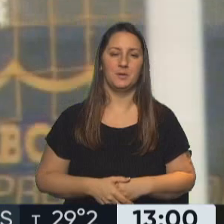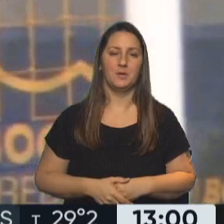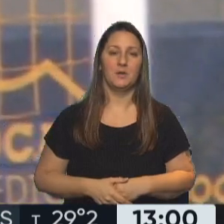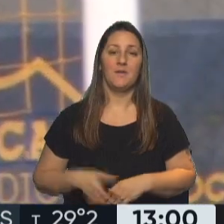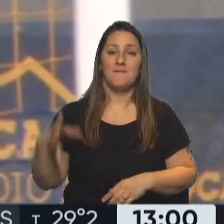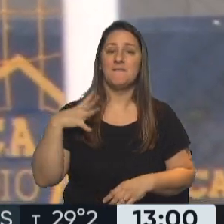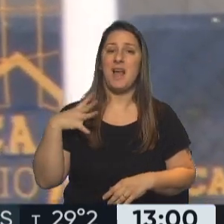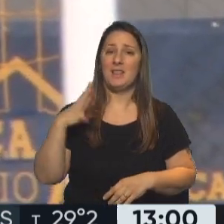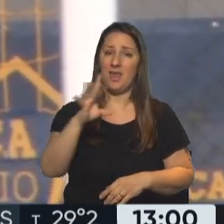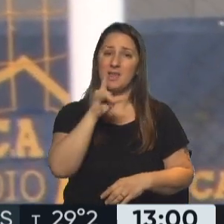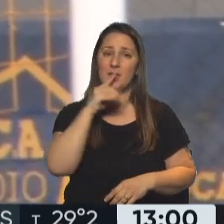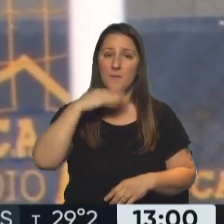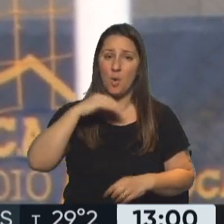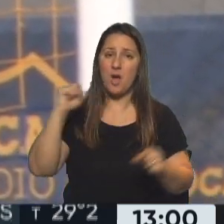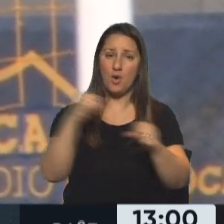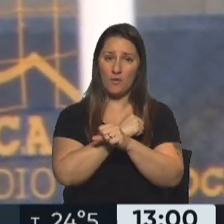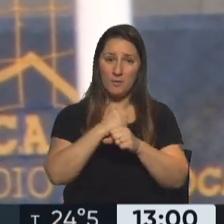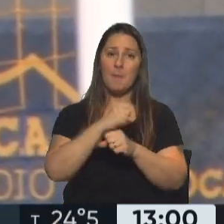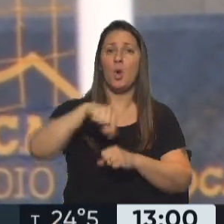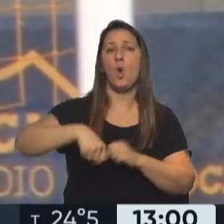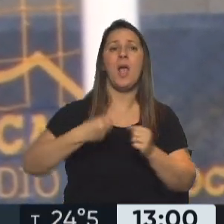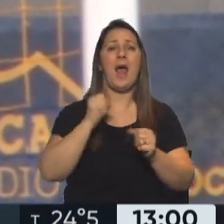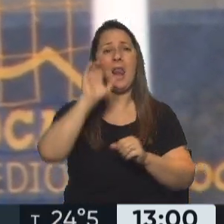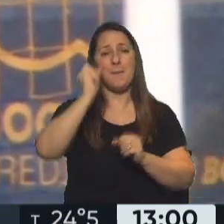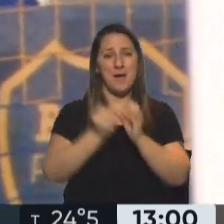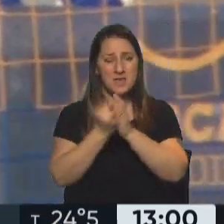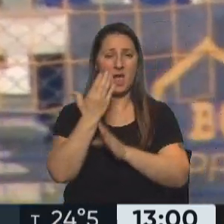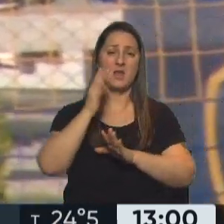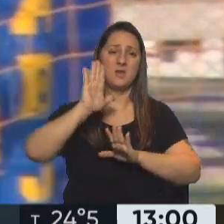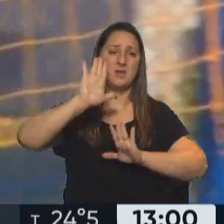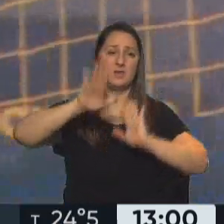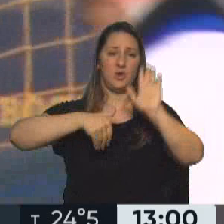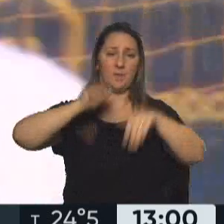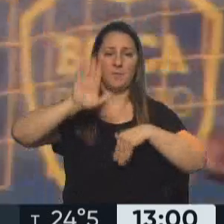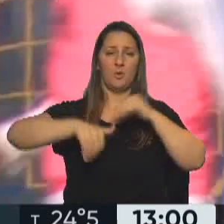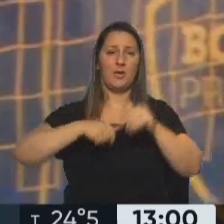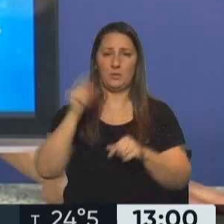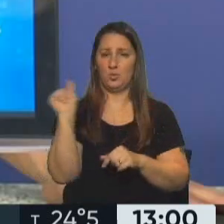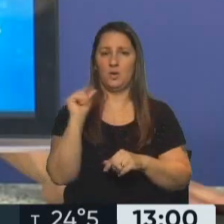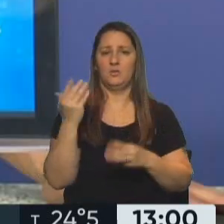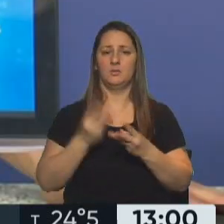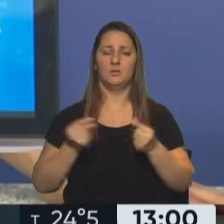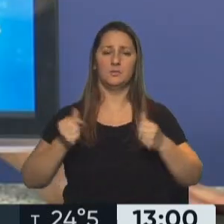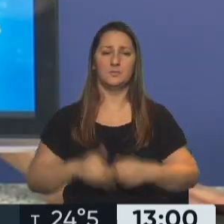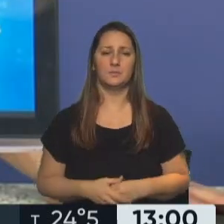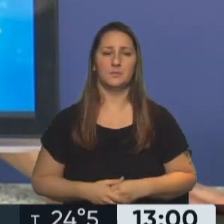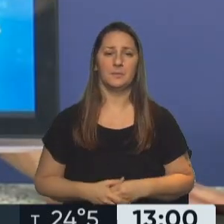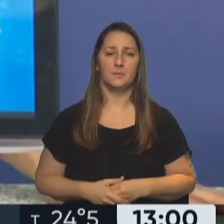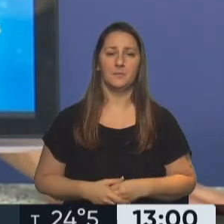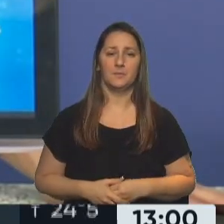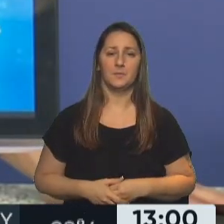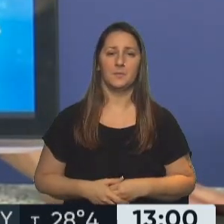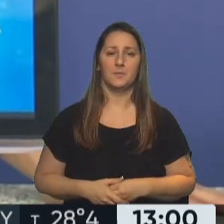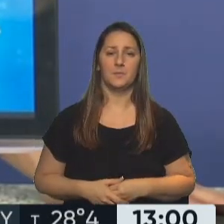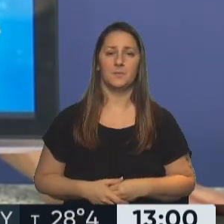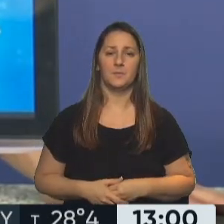Confirmación del técnico pidió la palabra hoy por la mañana lo estamos escuchando bueno por